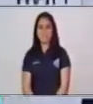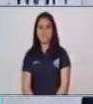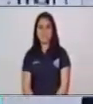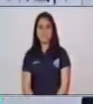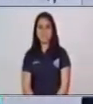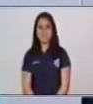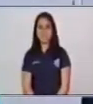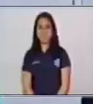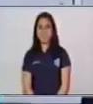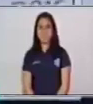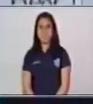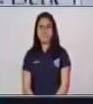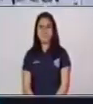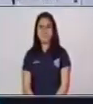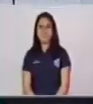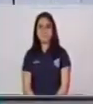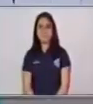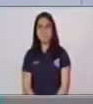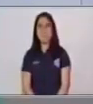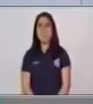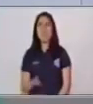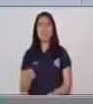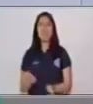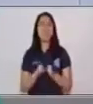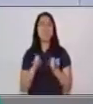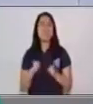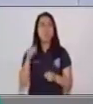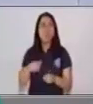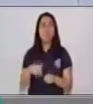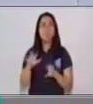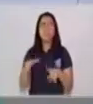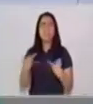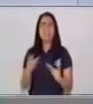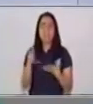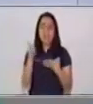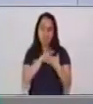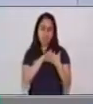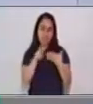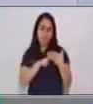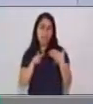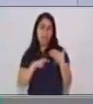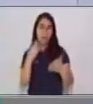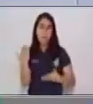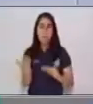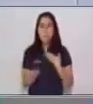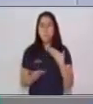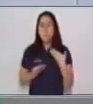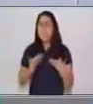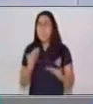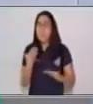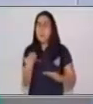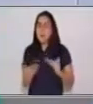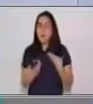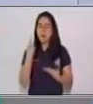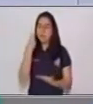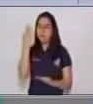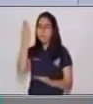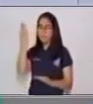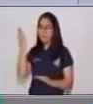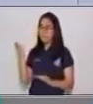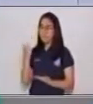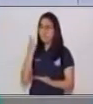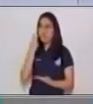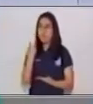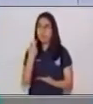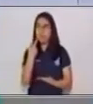rasgué. Y es que rompiendo el mortal la fe, juventud y amor, se mira al espejo y